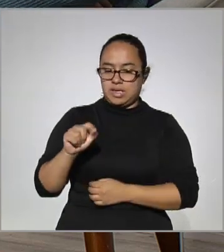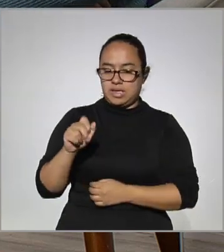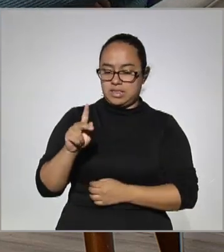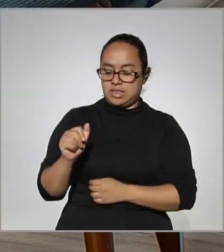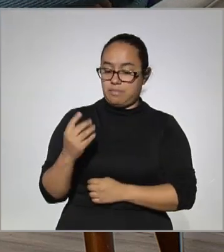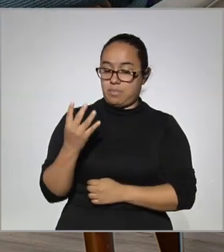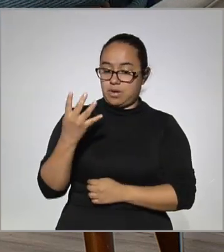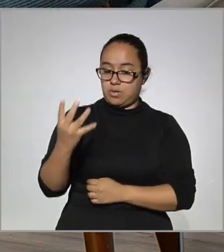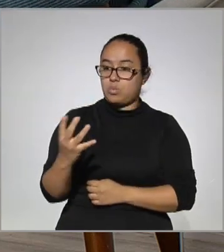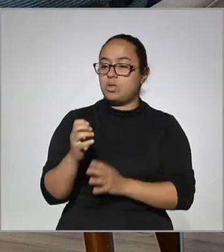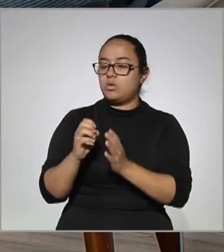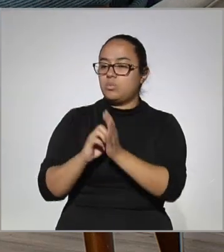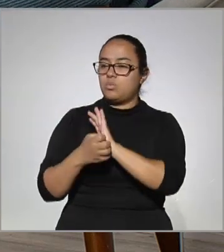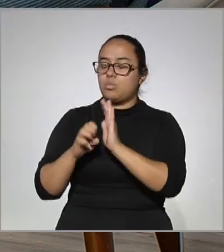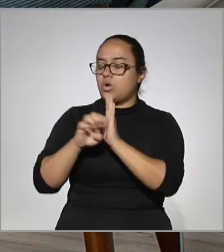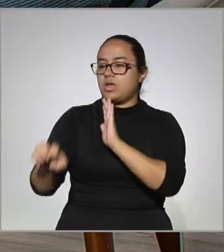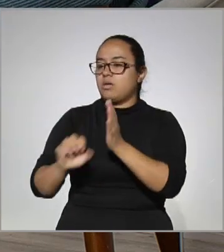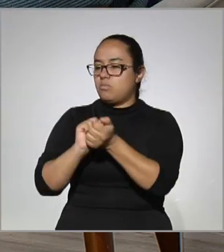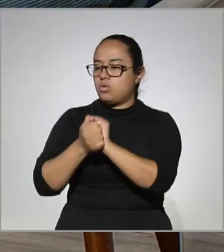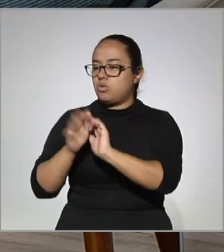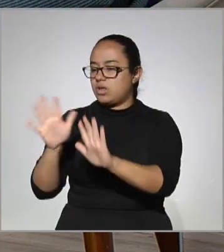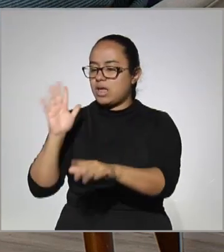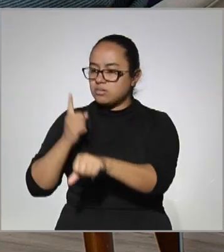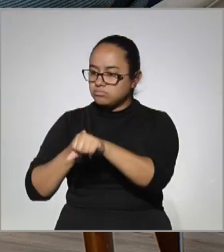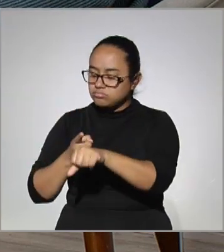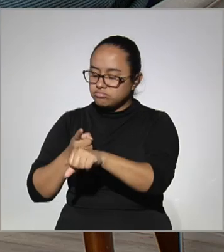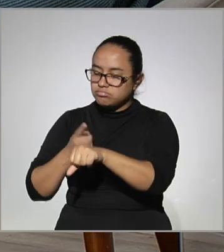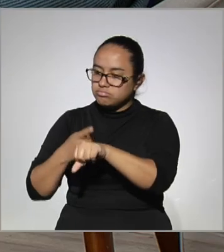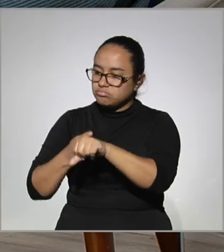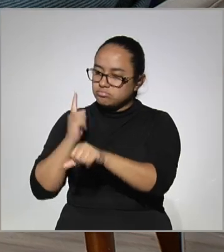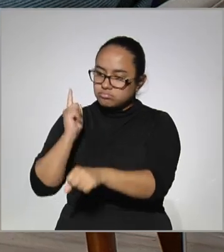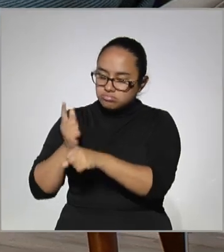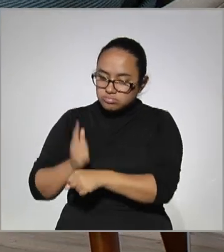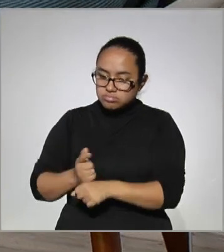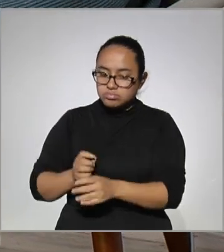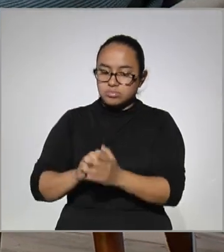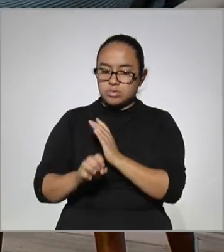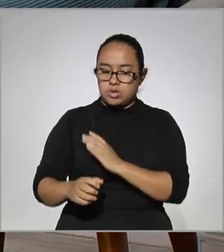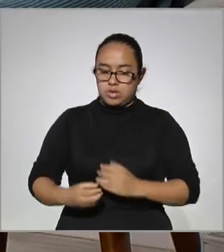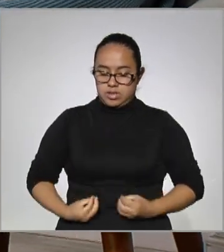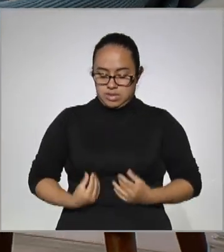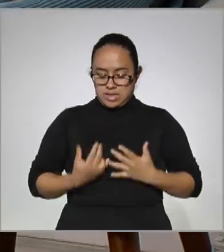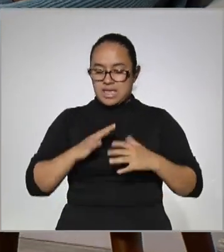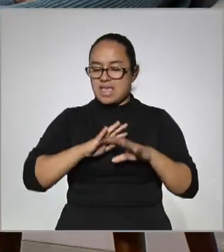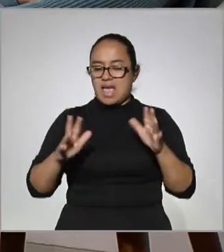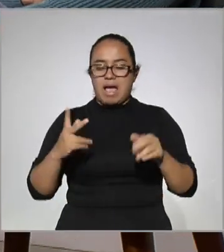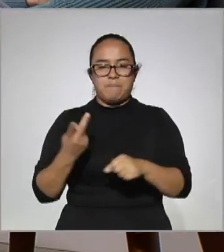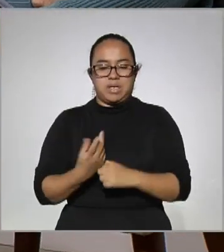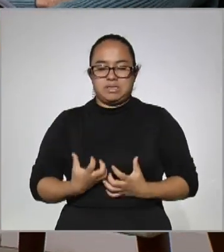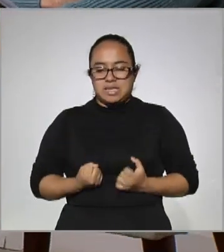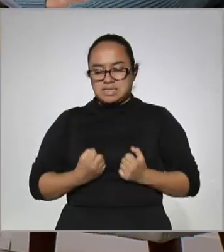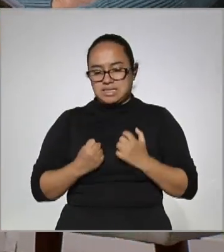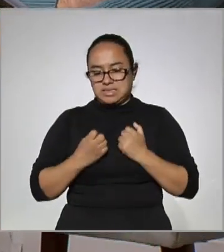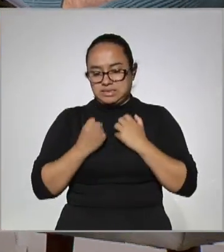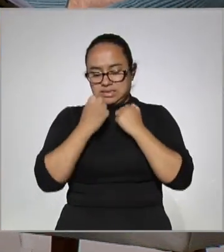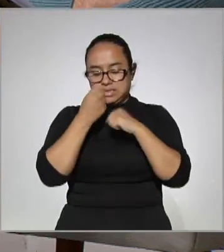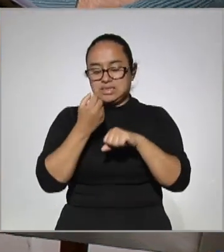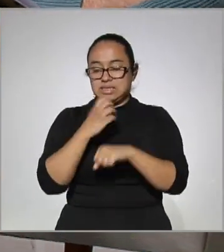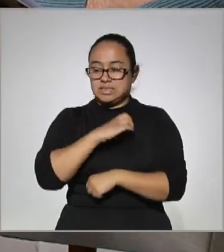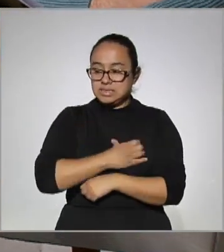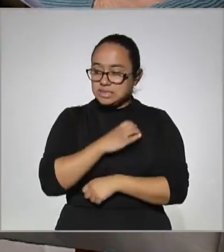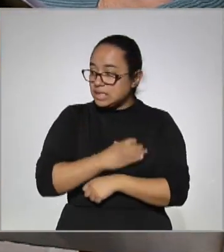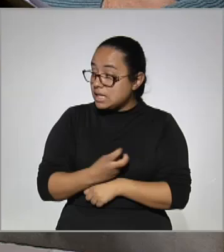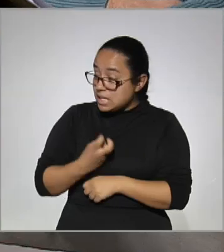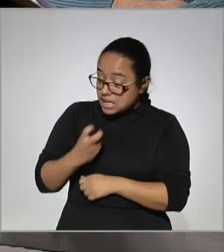encuentra la enfermedad en otros órganos, en otros ganglios, por ejemplo, por arriba del diafragma, sí. Y hay metástasis, ahí